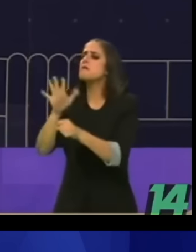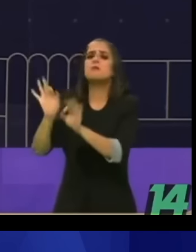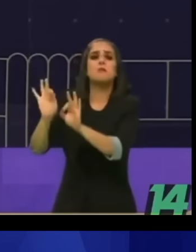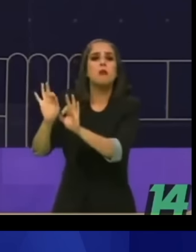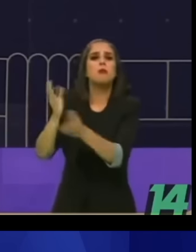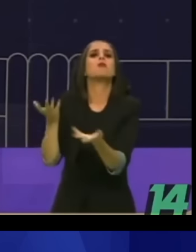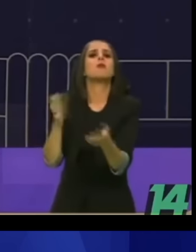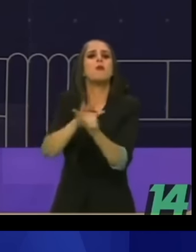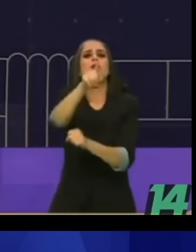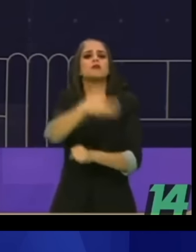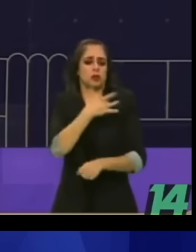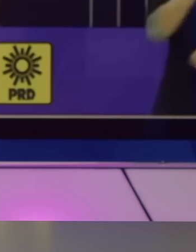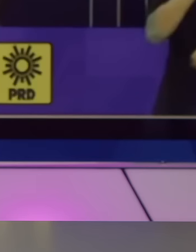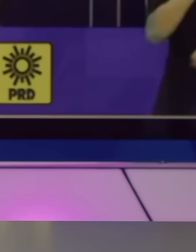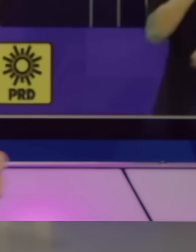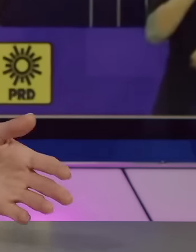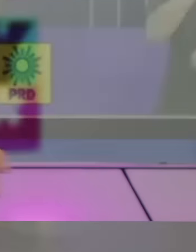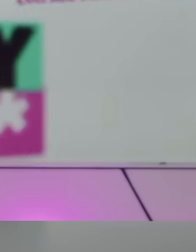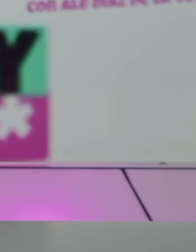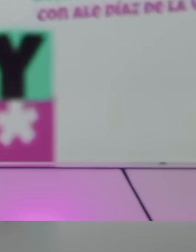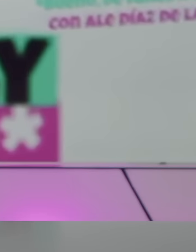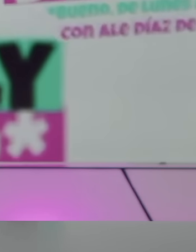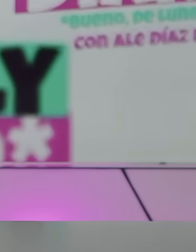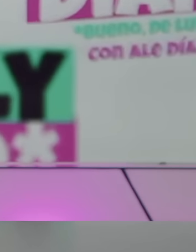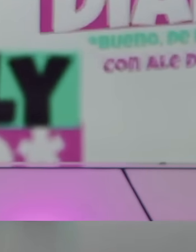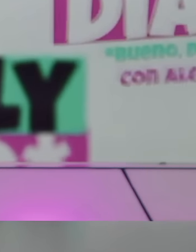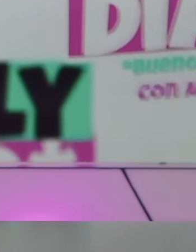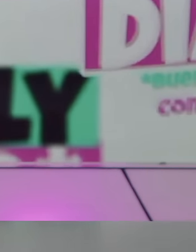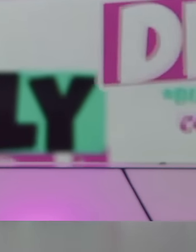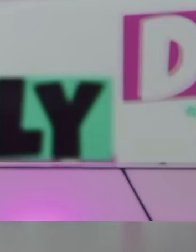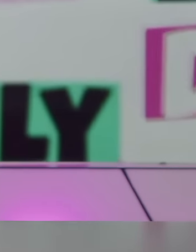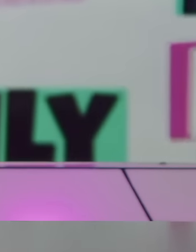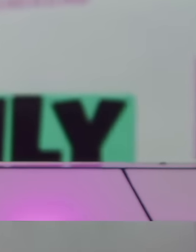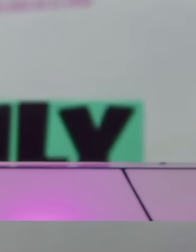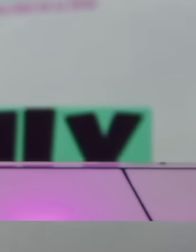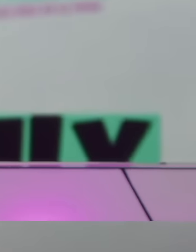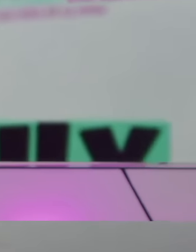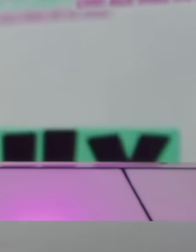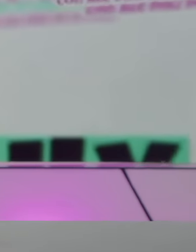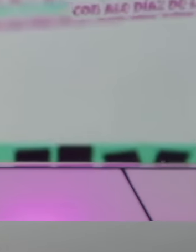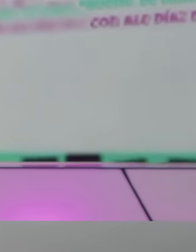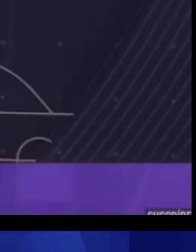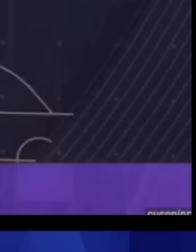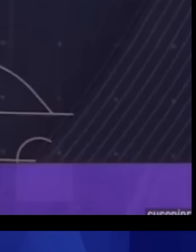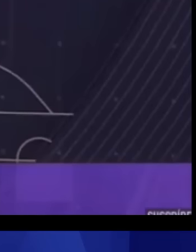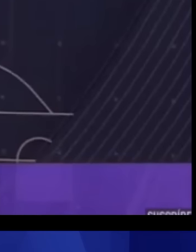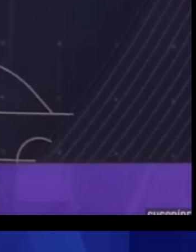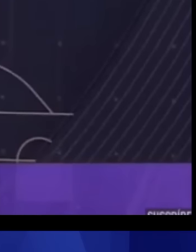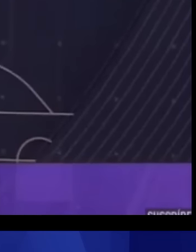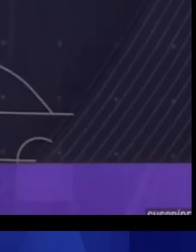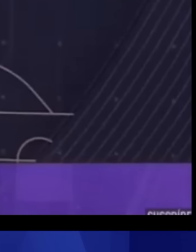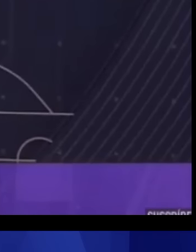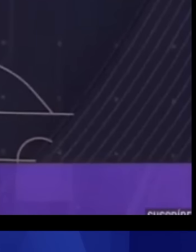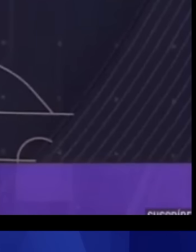buena ya se van tras recoger sus dientes brugada le echó en cara a su rival el cártel inmobiliario el